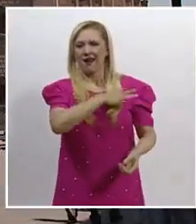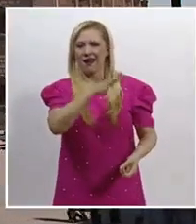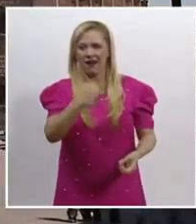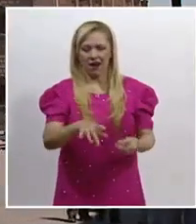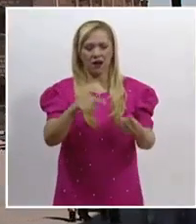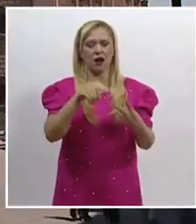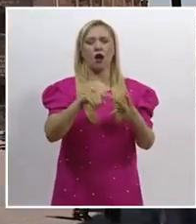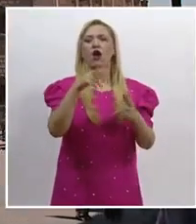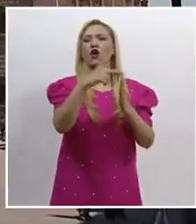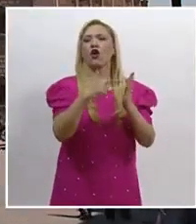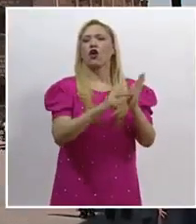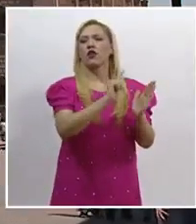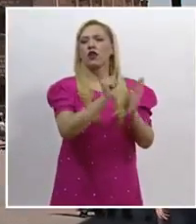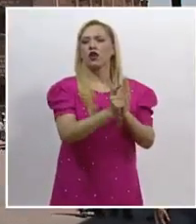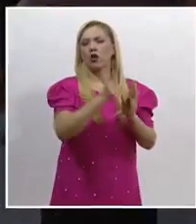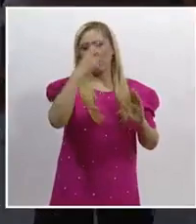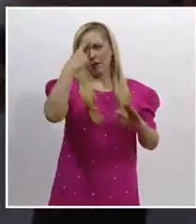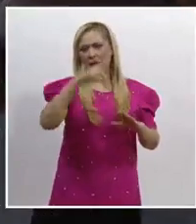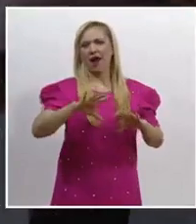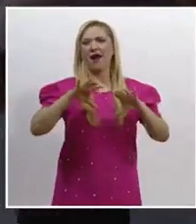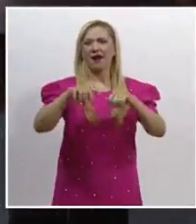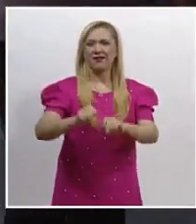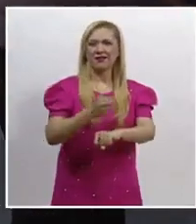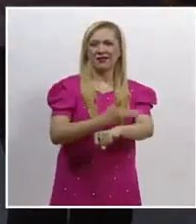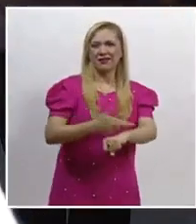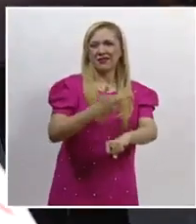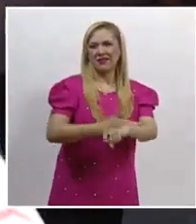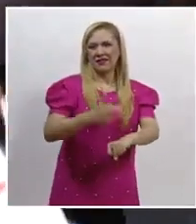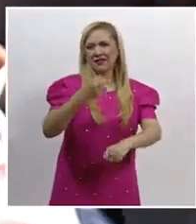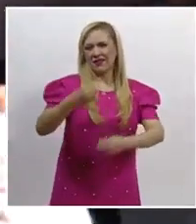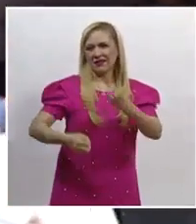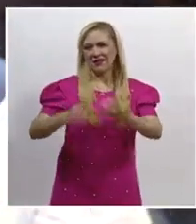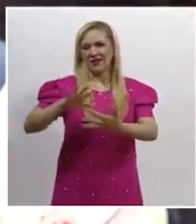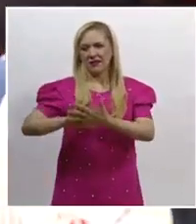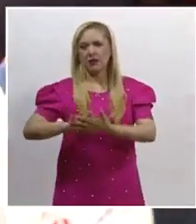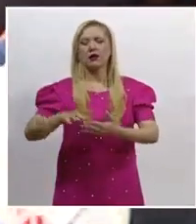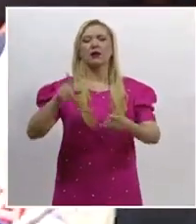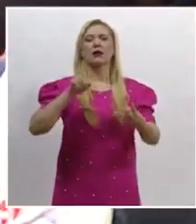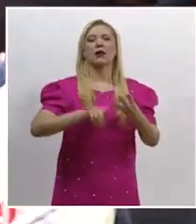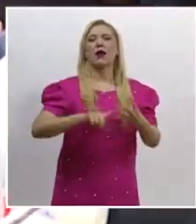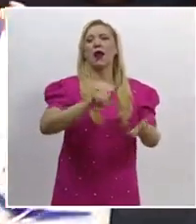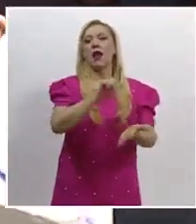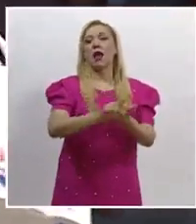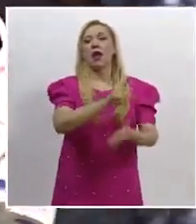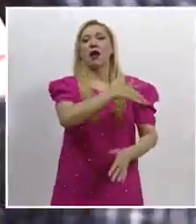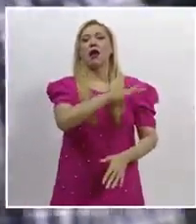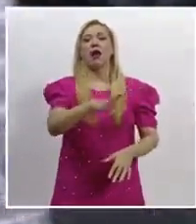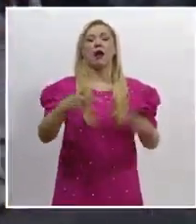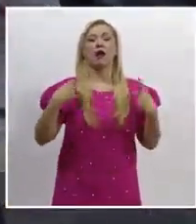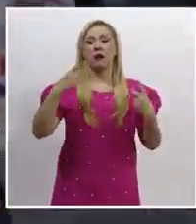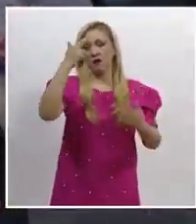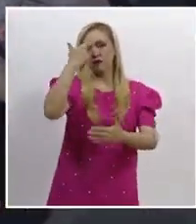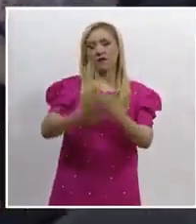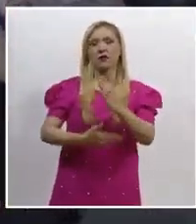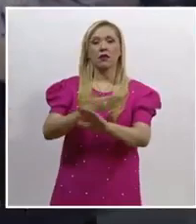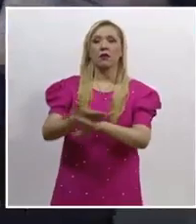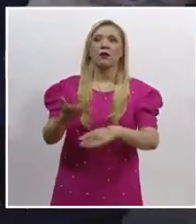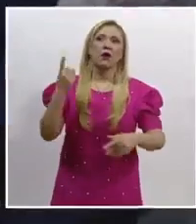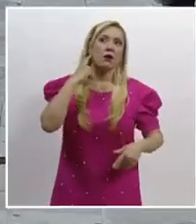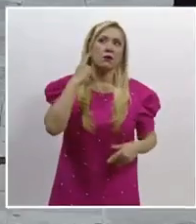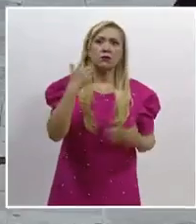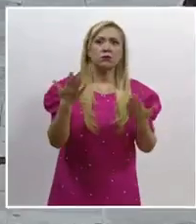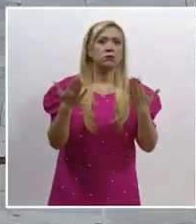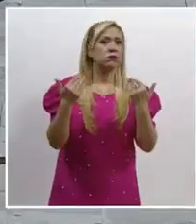Penales, el Código Penal Federal y a la Ley General de Víctimas, pues los estados no tienen facultades para establecer cuándo se aplican de